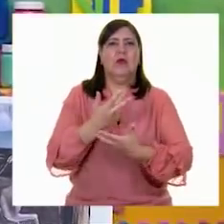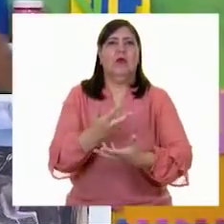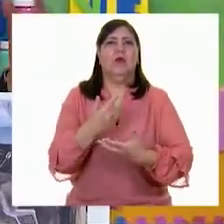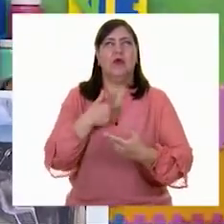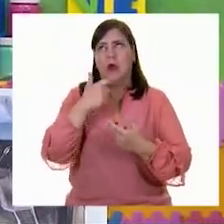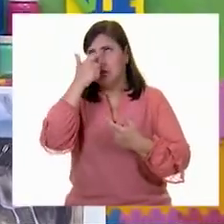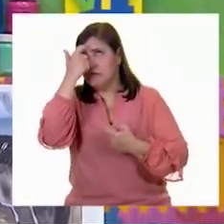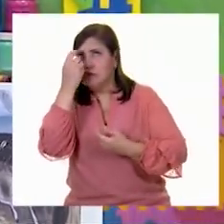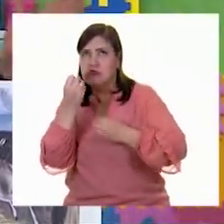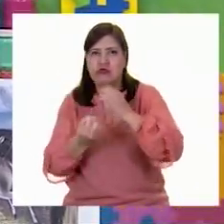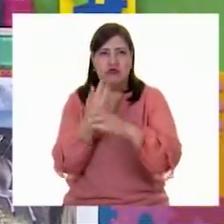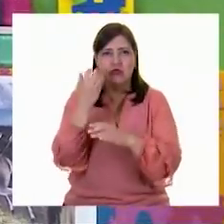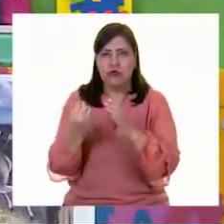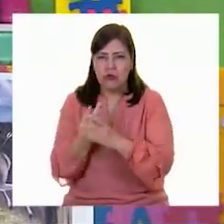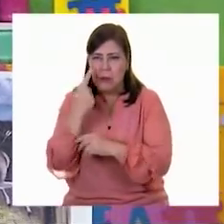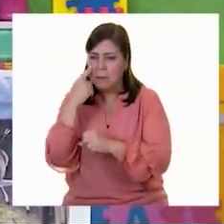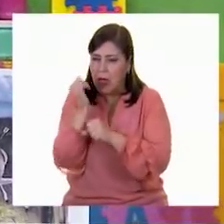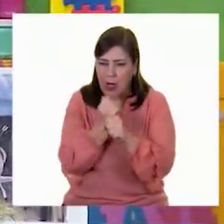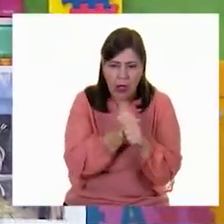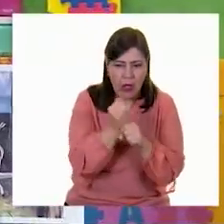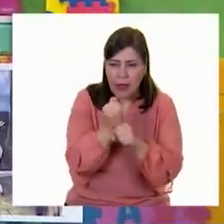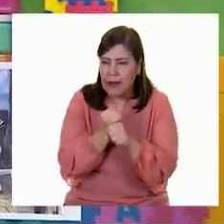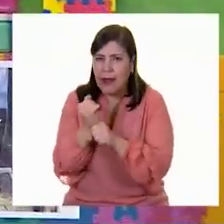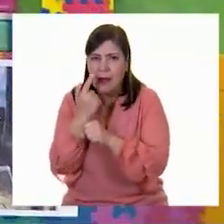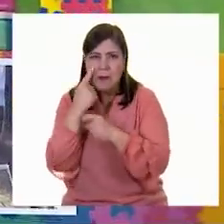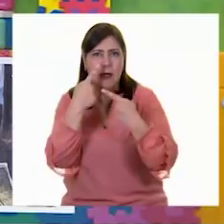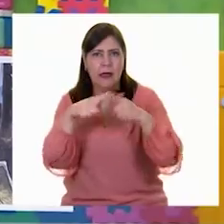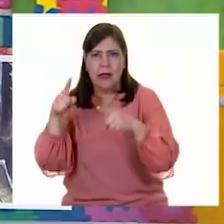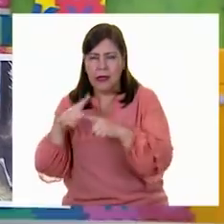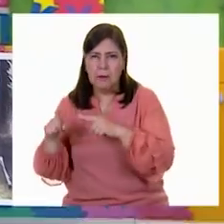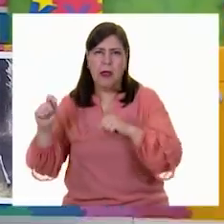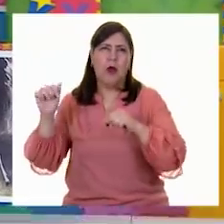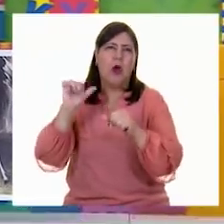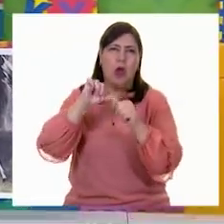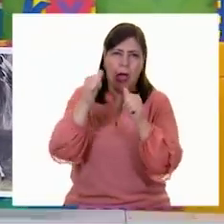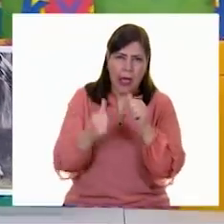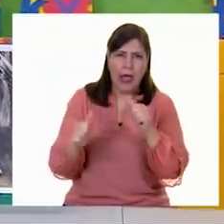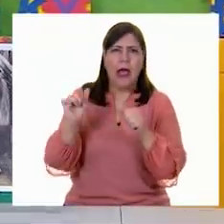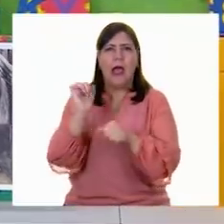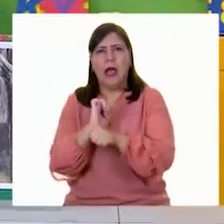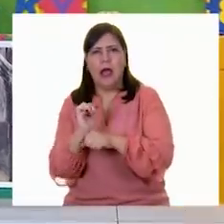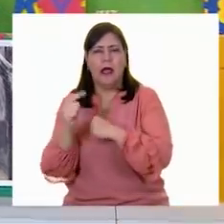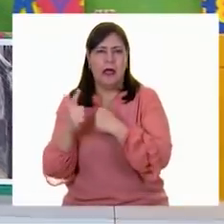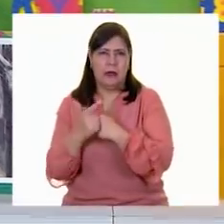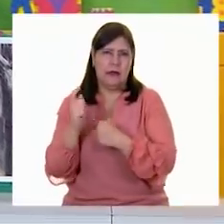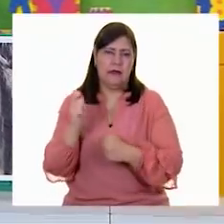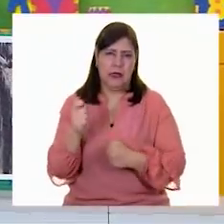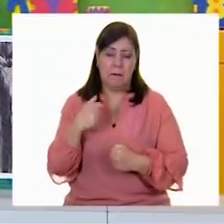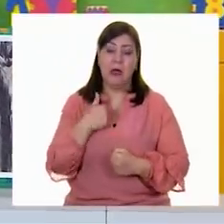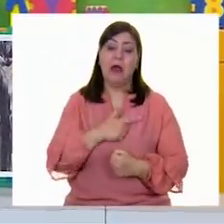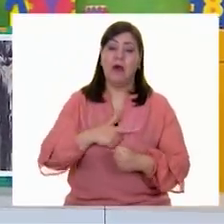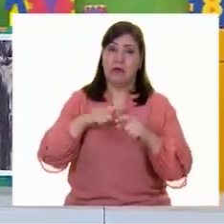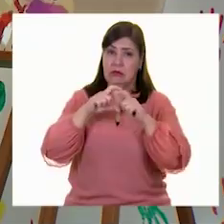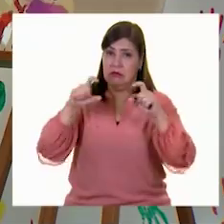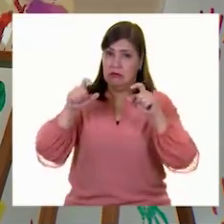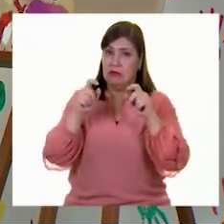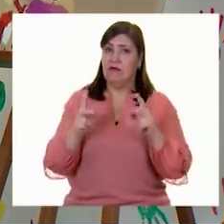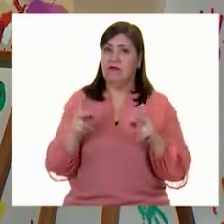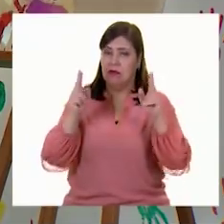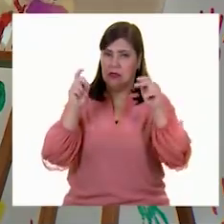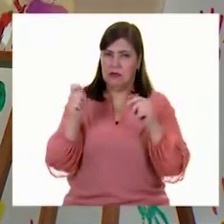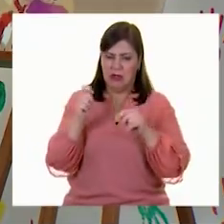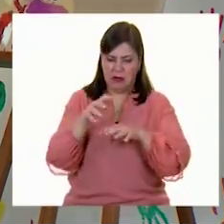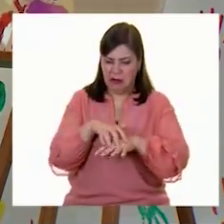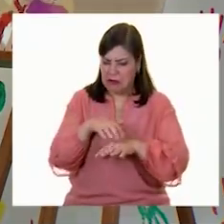y hasta has empezado a investigar sobre algunos artistas. Y me gustó esa frase, ¿pies para qué los quiero si tengo alas para